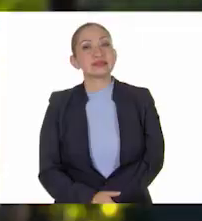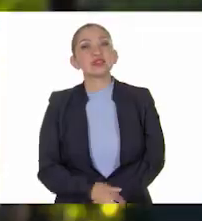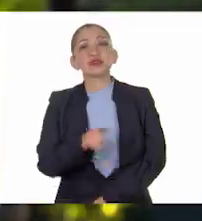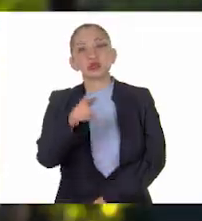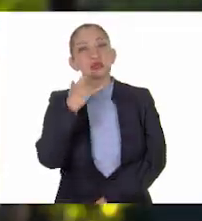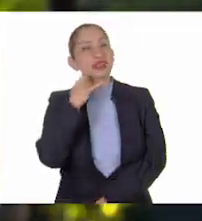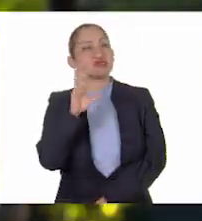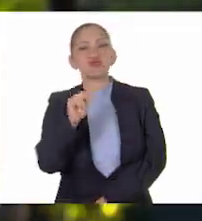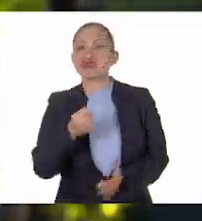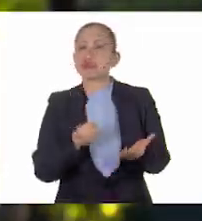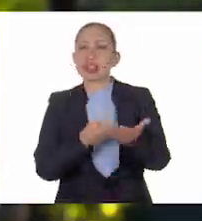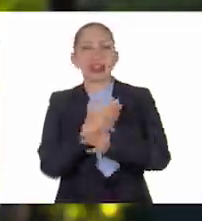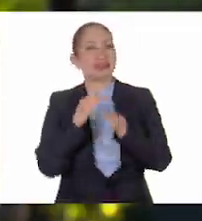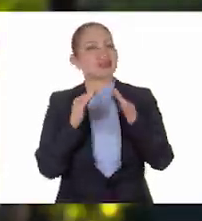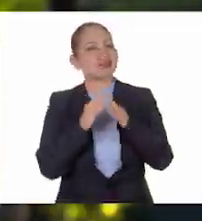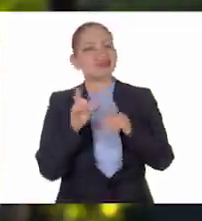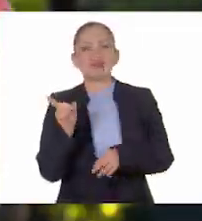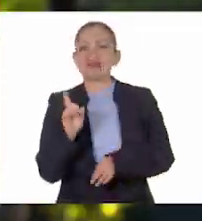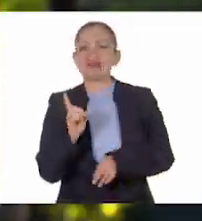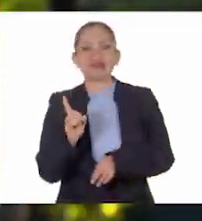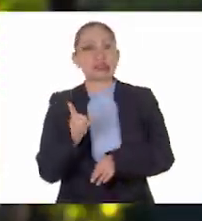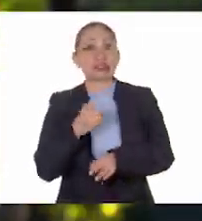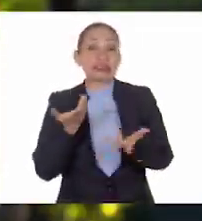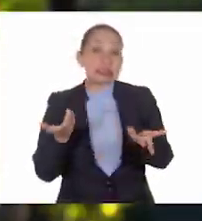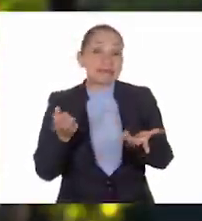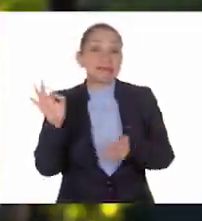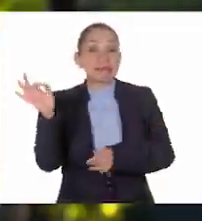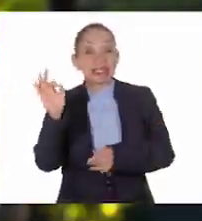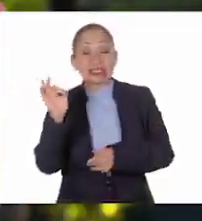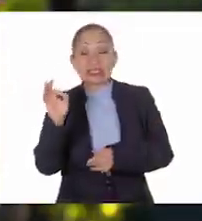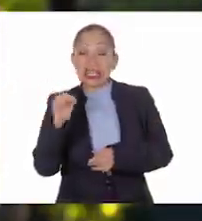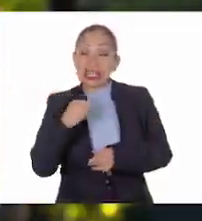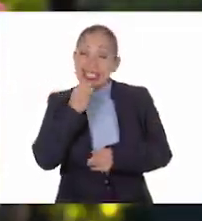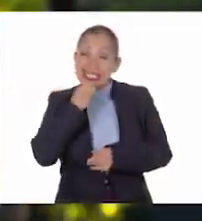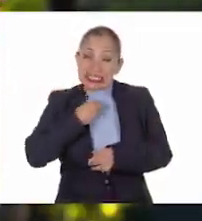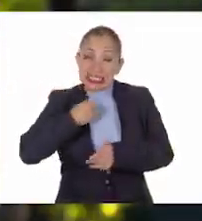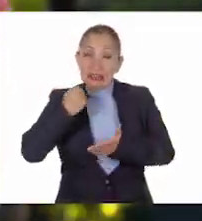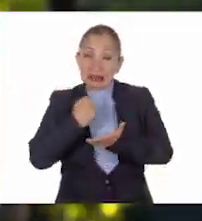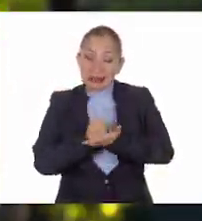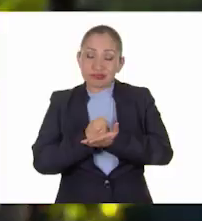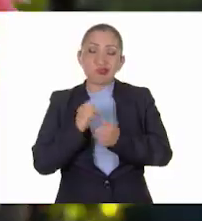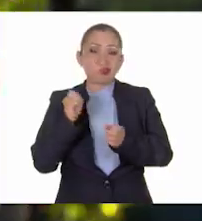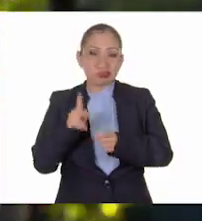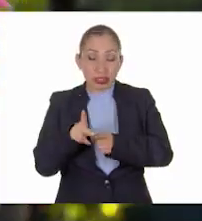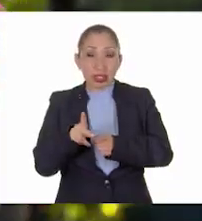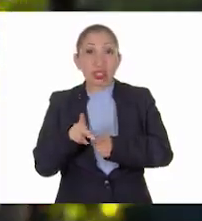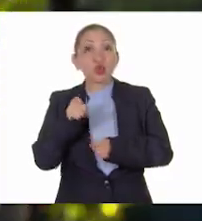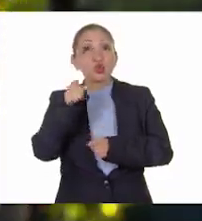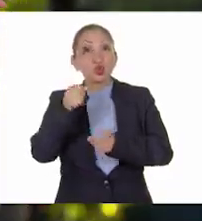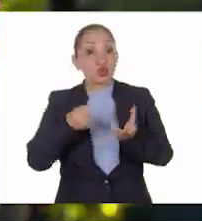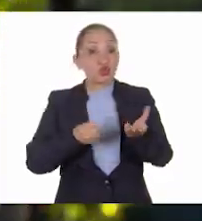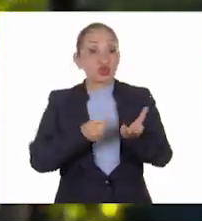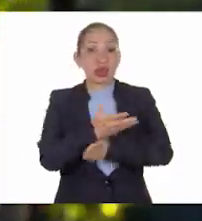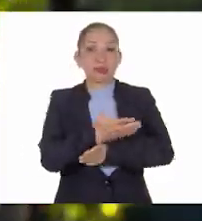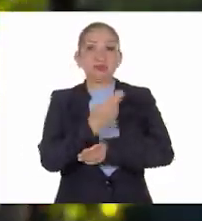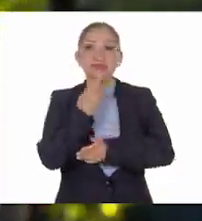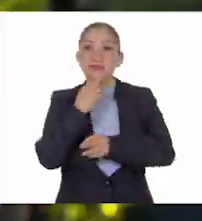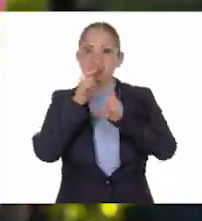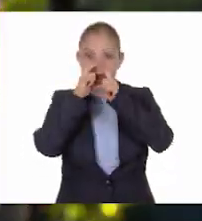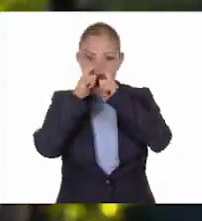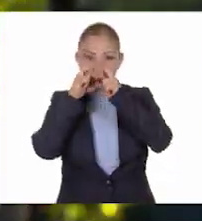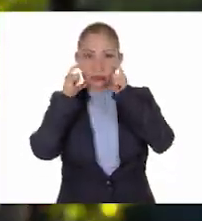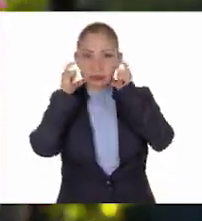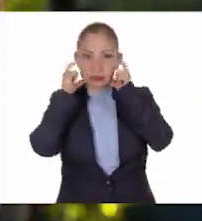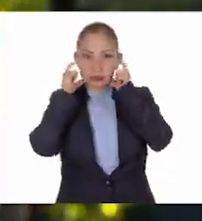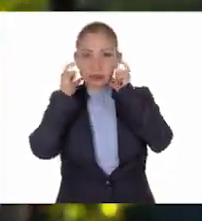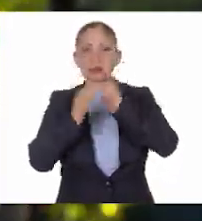Trata de no salir de casa a menos que sea muy necesario. Si lo haces, utiliza el